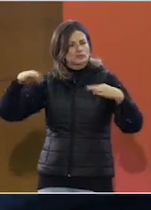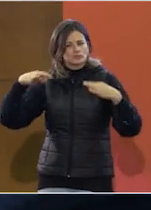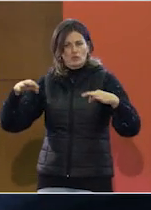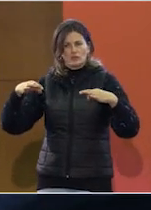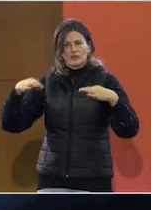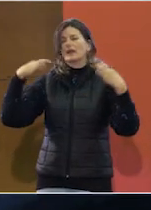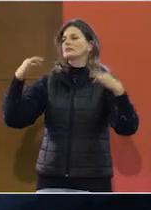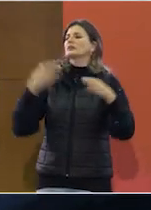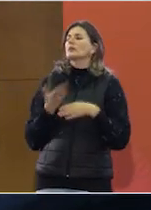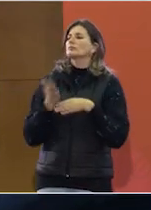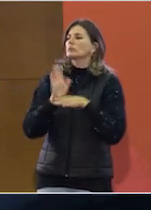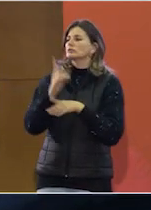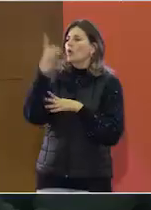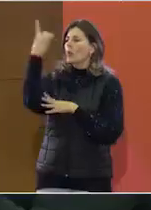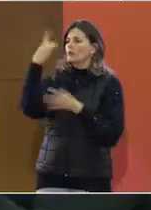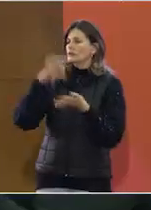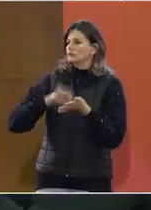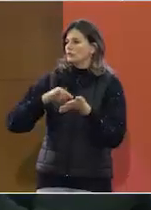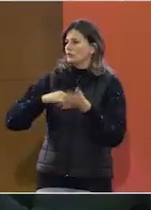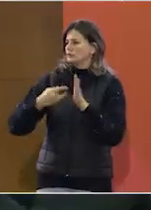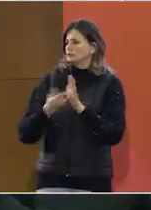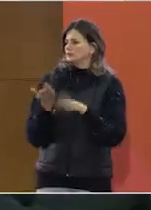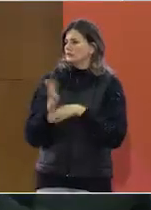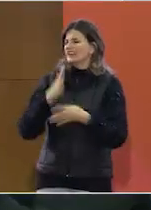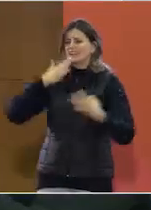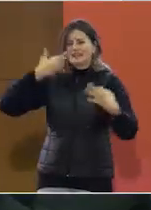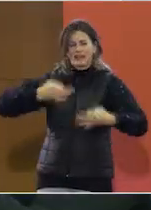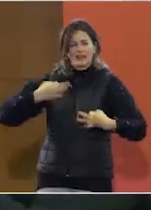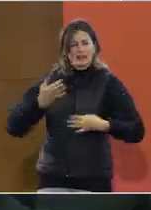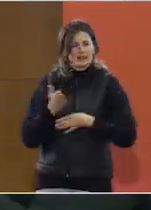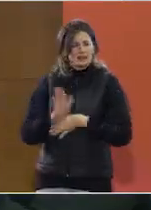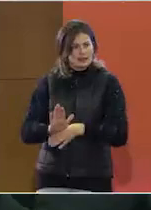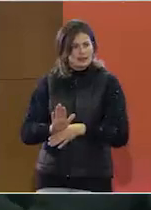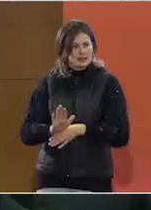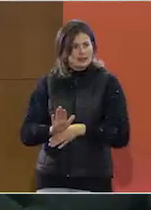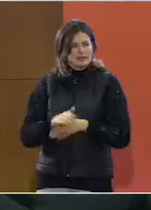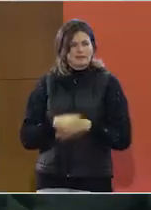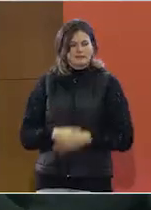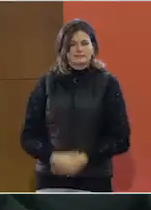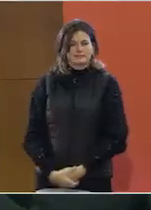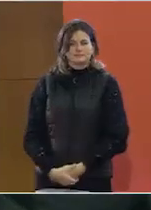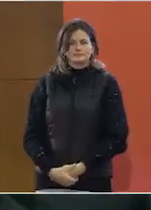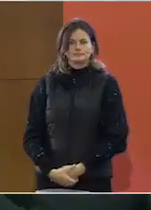propuesto una solución. Una solución.